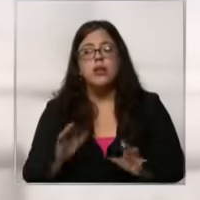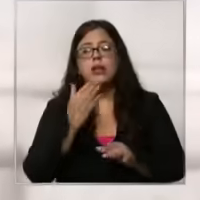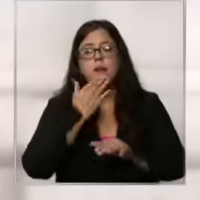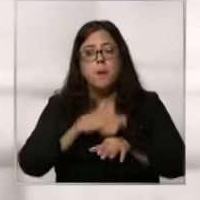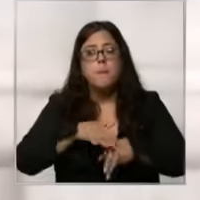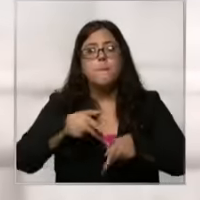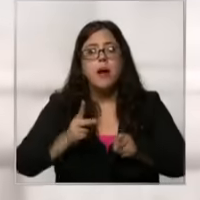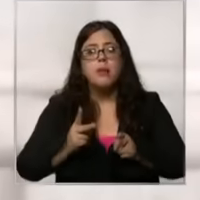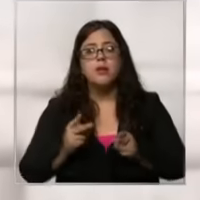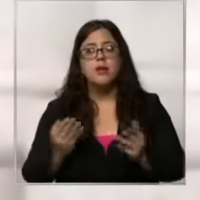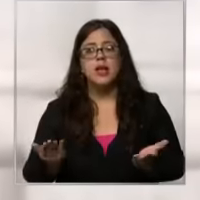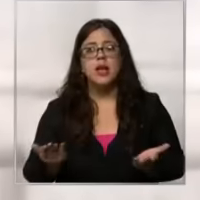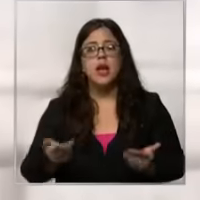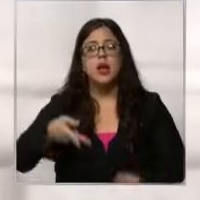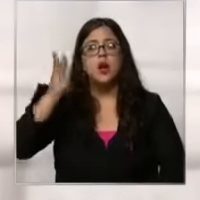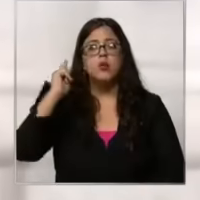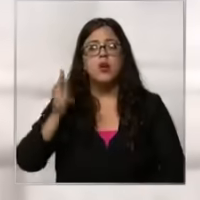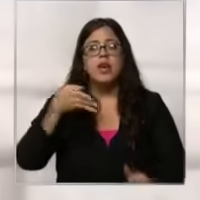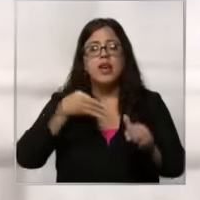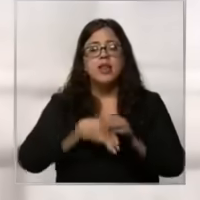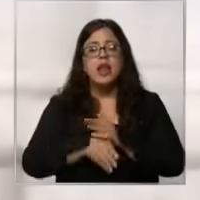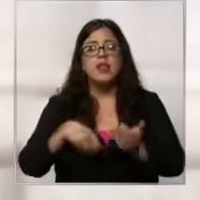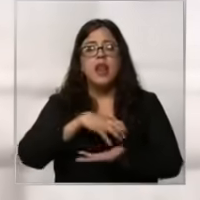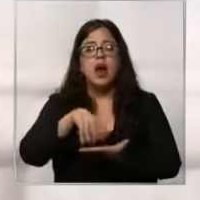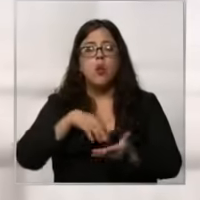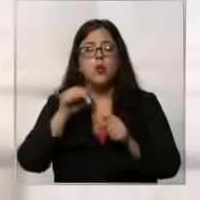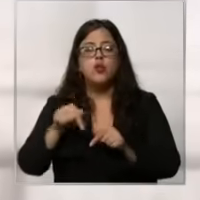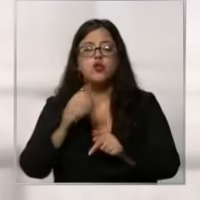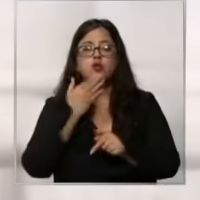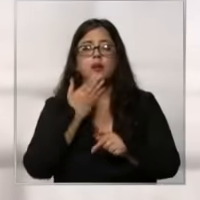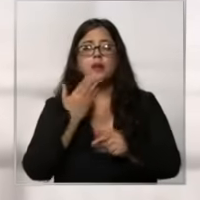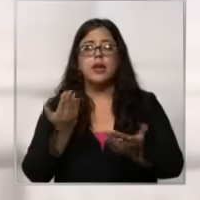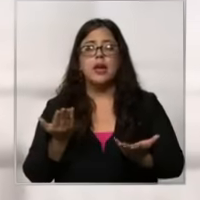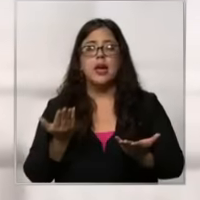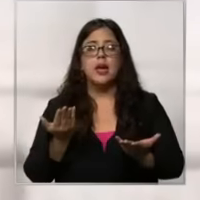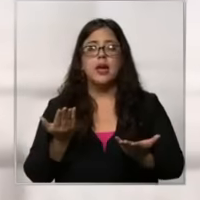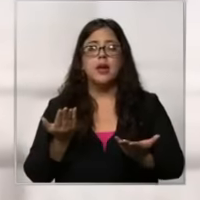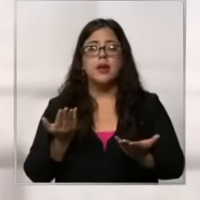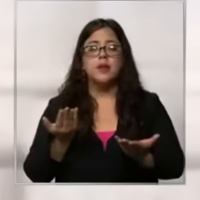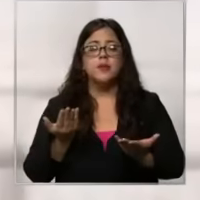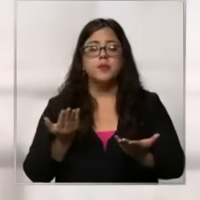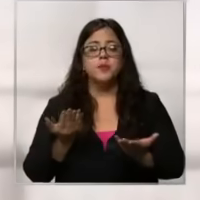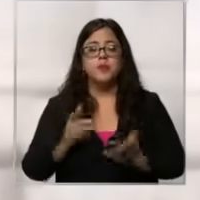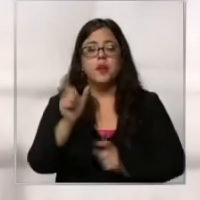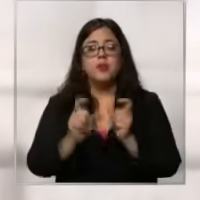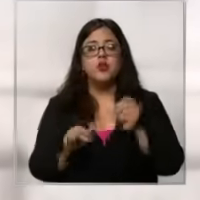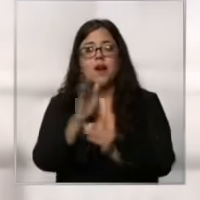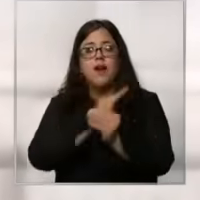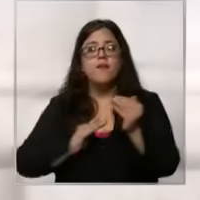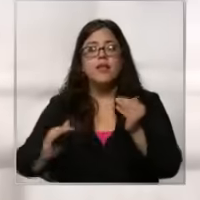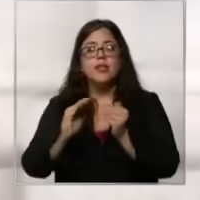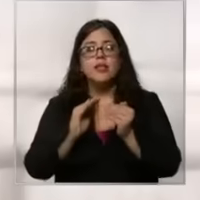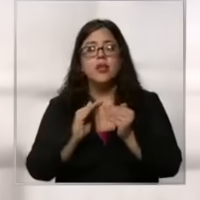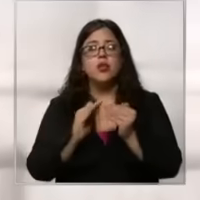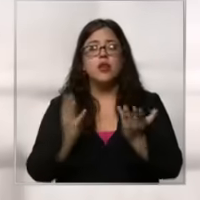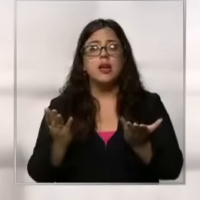permitió que prohibir la entrada de la comuna, y eso también permitió que en realidad los vecinos tampoco